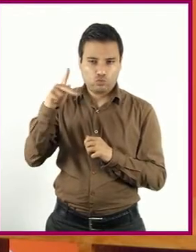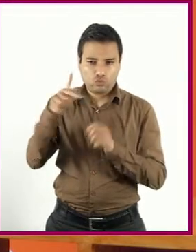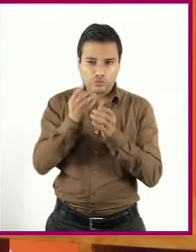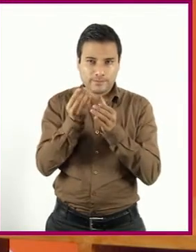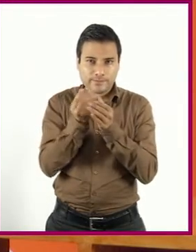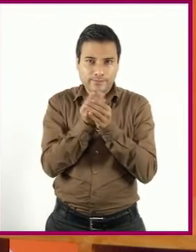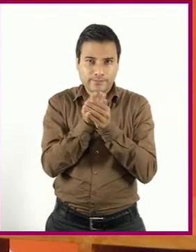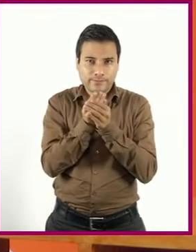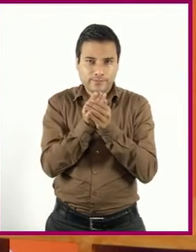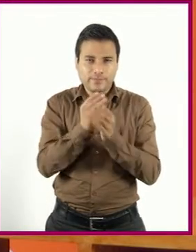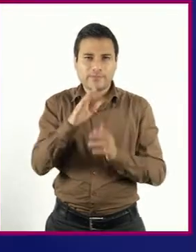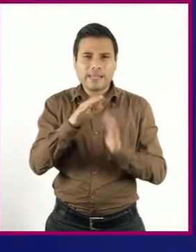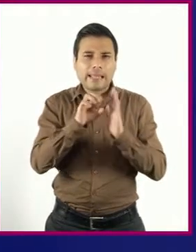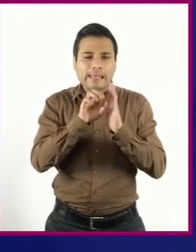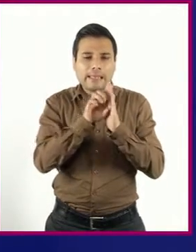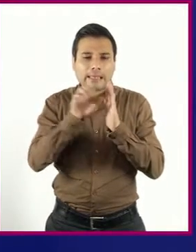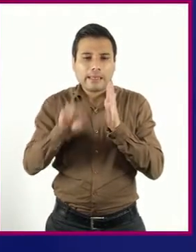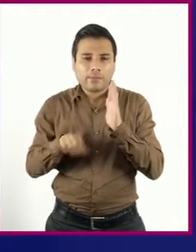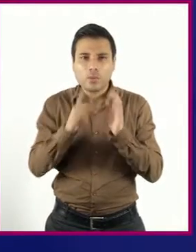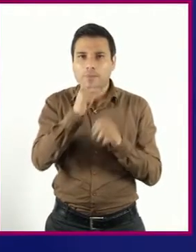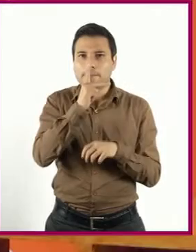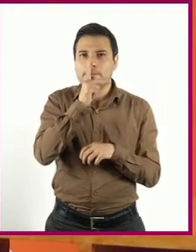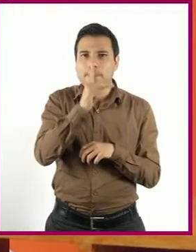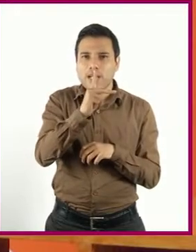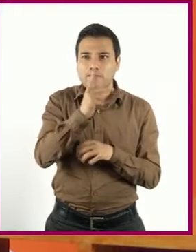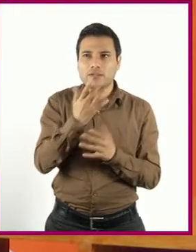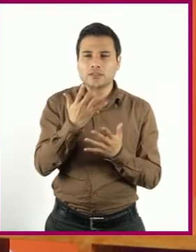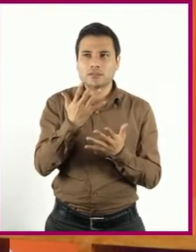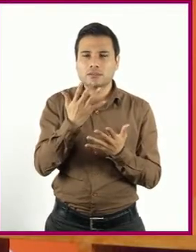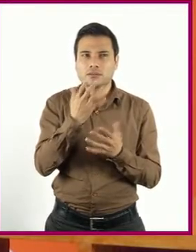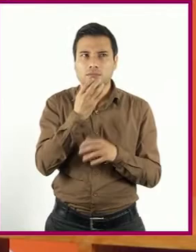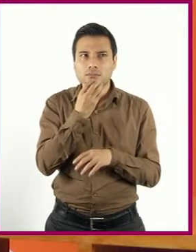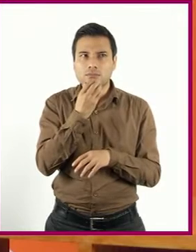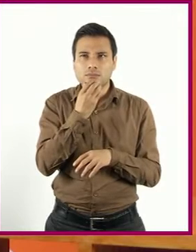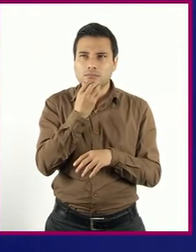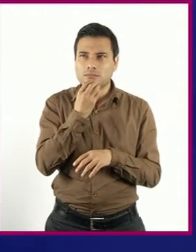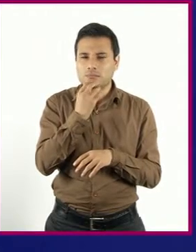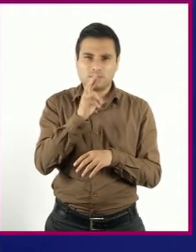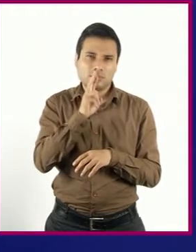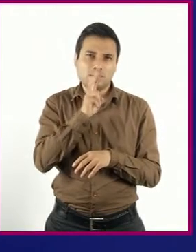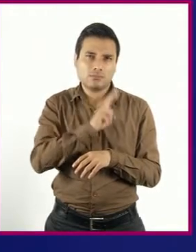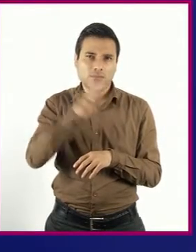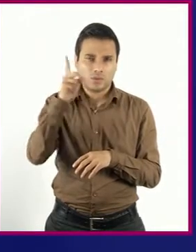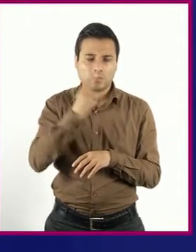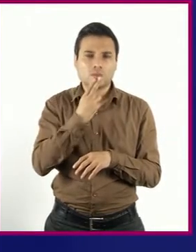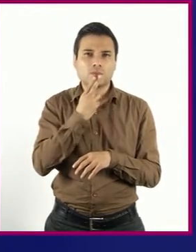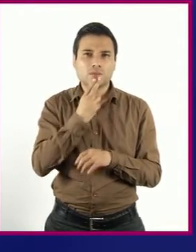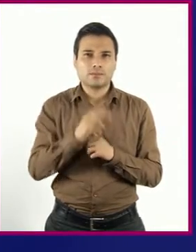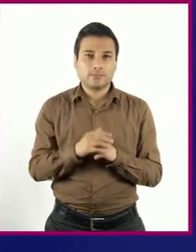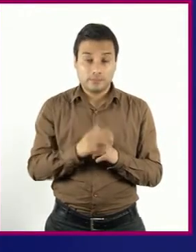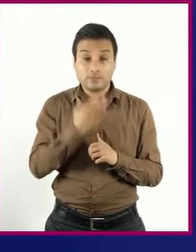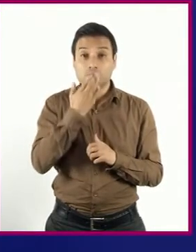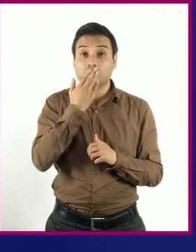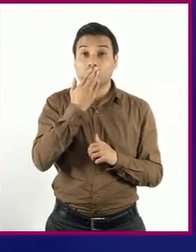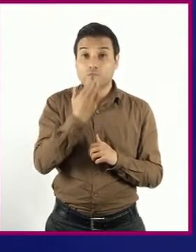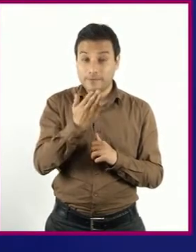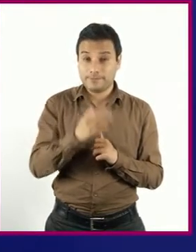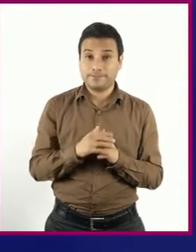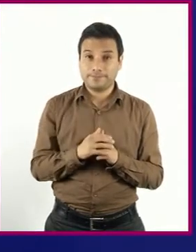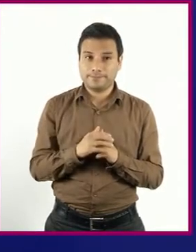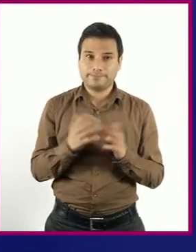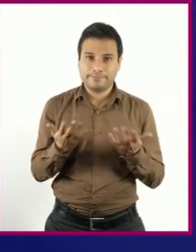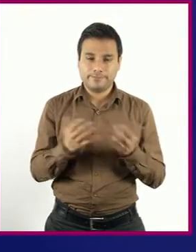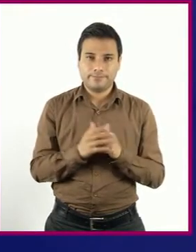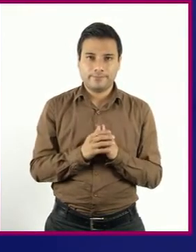Profesora, ¿y si usáramos palabras en vez de términos? Me parece más correcto. Muy buena observación, y más cuando